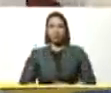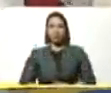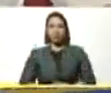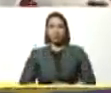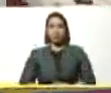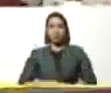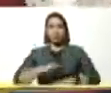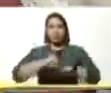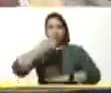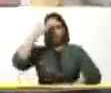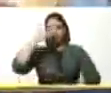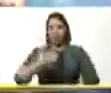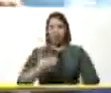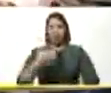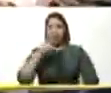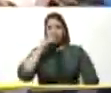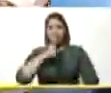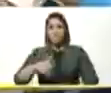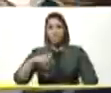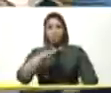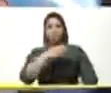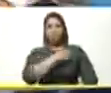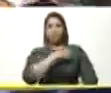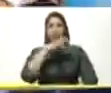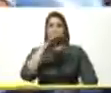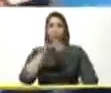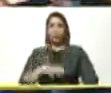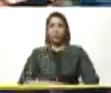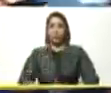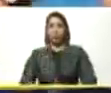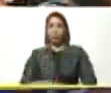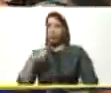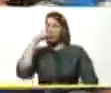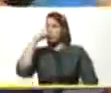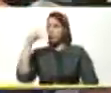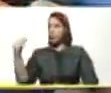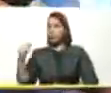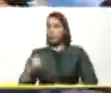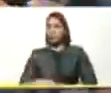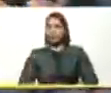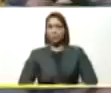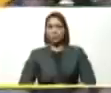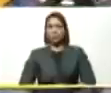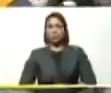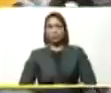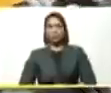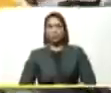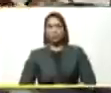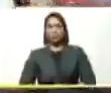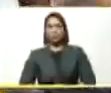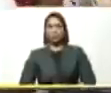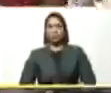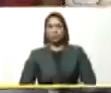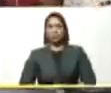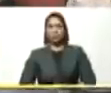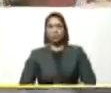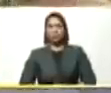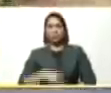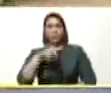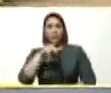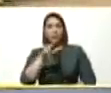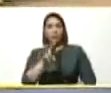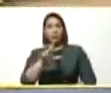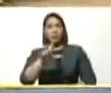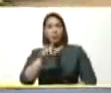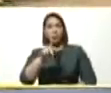general del pueblo soberano, Ezequiel Zamora. De esta pulpería